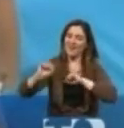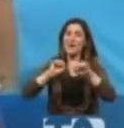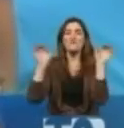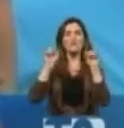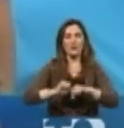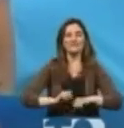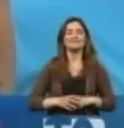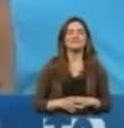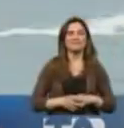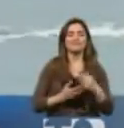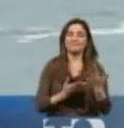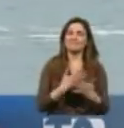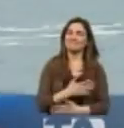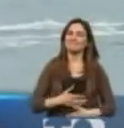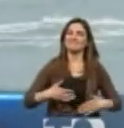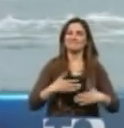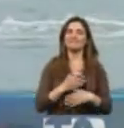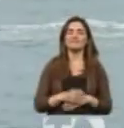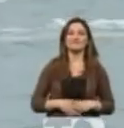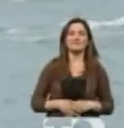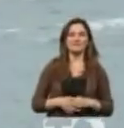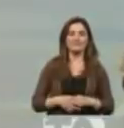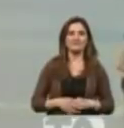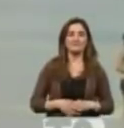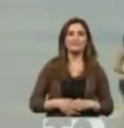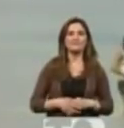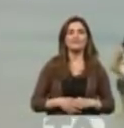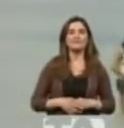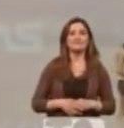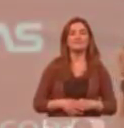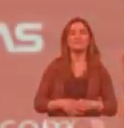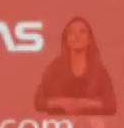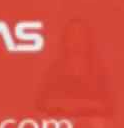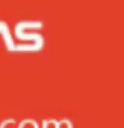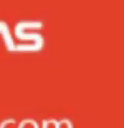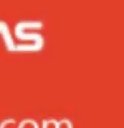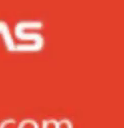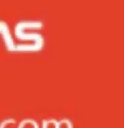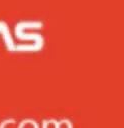lo demás, solo queda disfrutar. Joana Ramos, 24 horas.